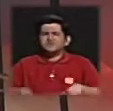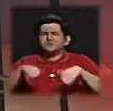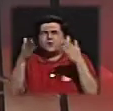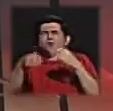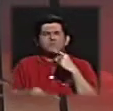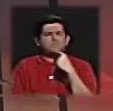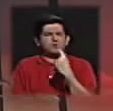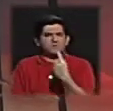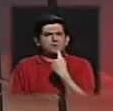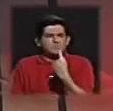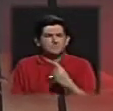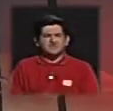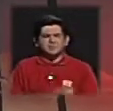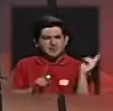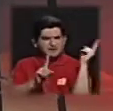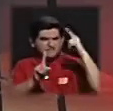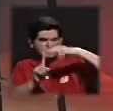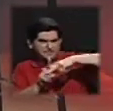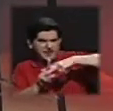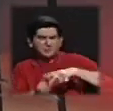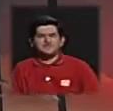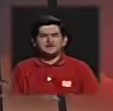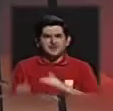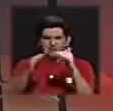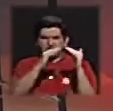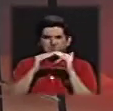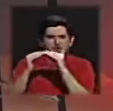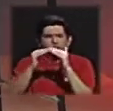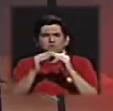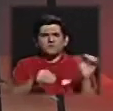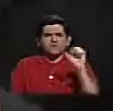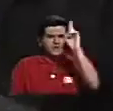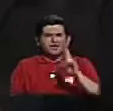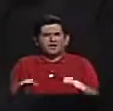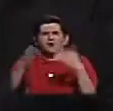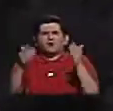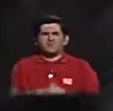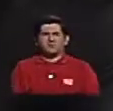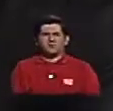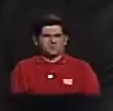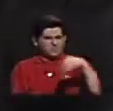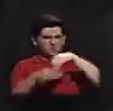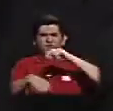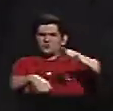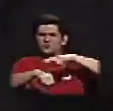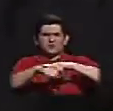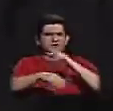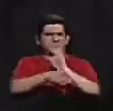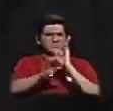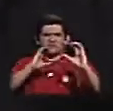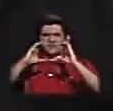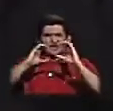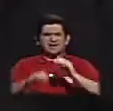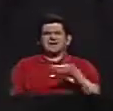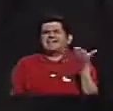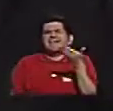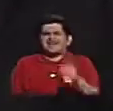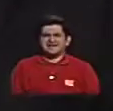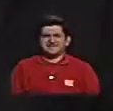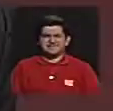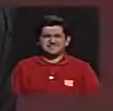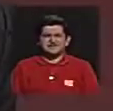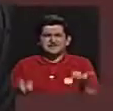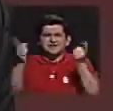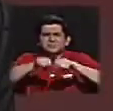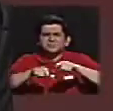la realidad práctica de las comunidades costarricenses? Entonces, ¿qué es el Fonatel y qué debería estar ocurriendo con este fondo?